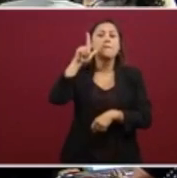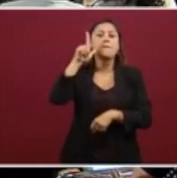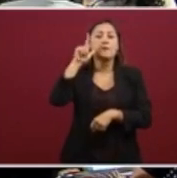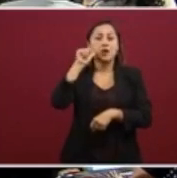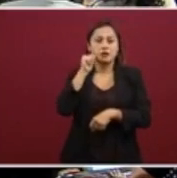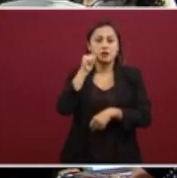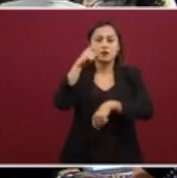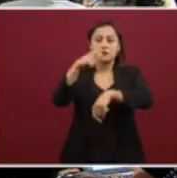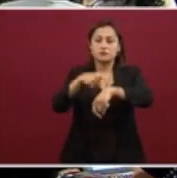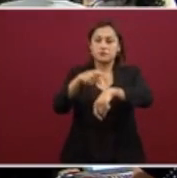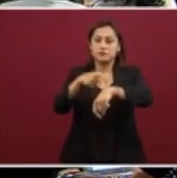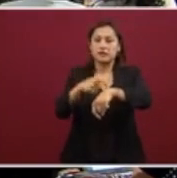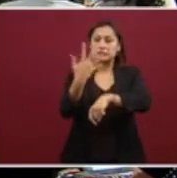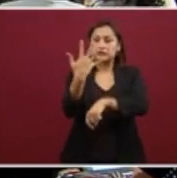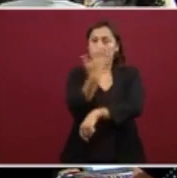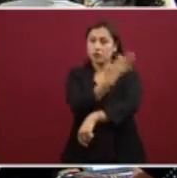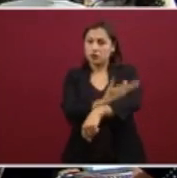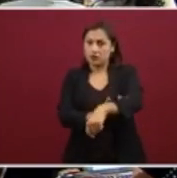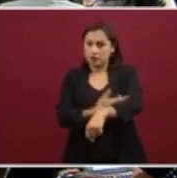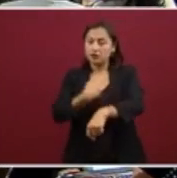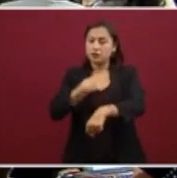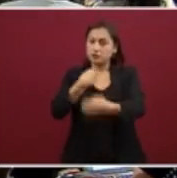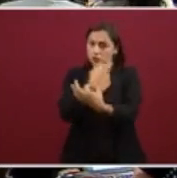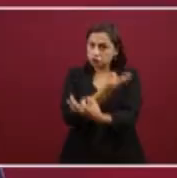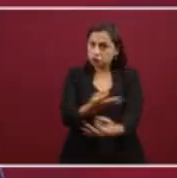Les aseguro que